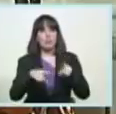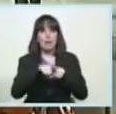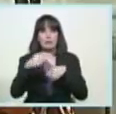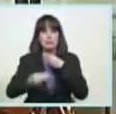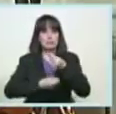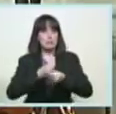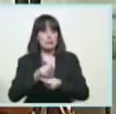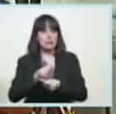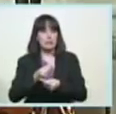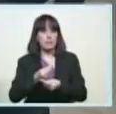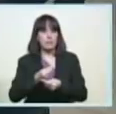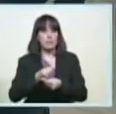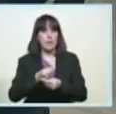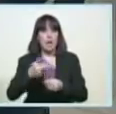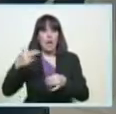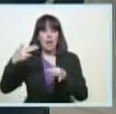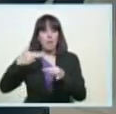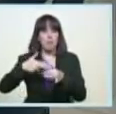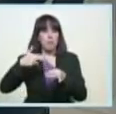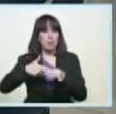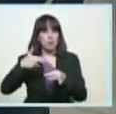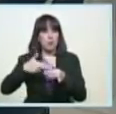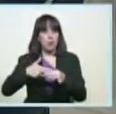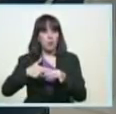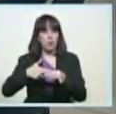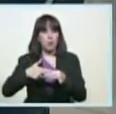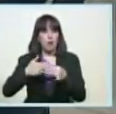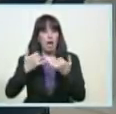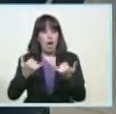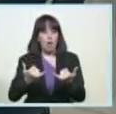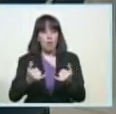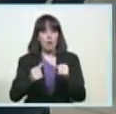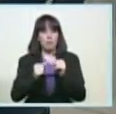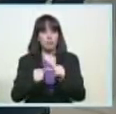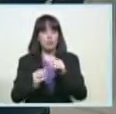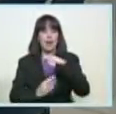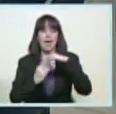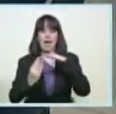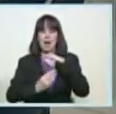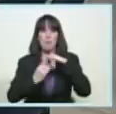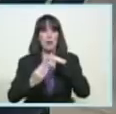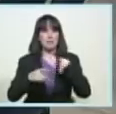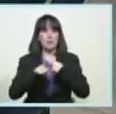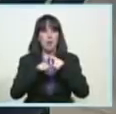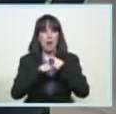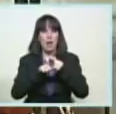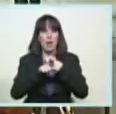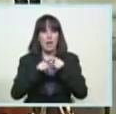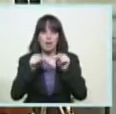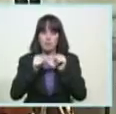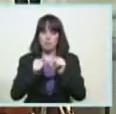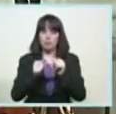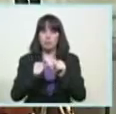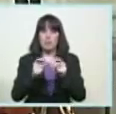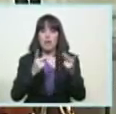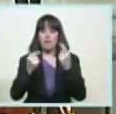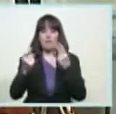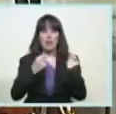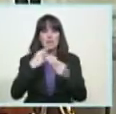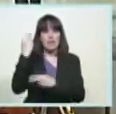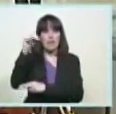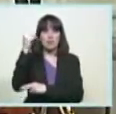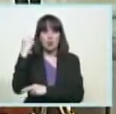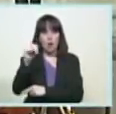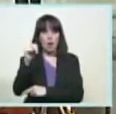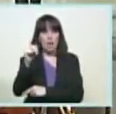y el petró va a ser en definitiva uno de los de las columnas estabilizadoras de las finanzas nacionales